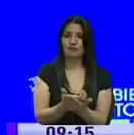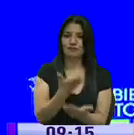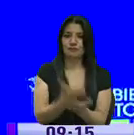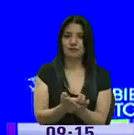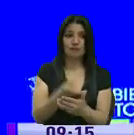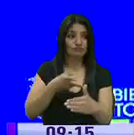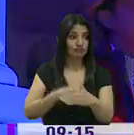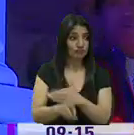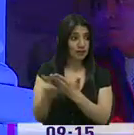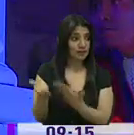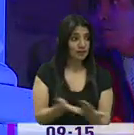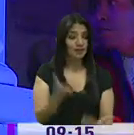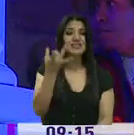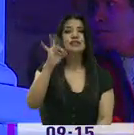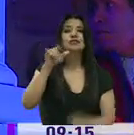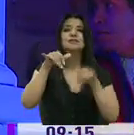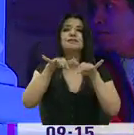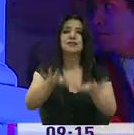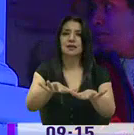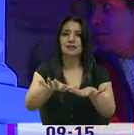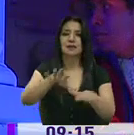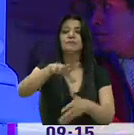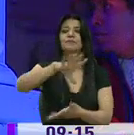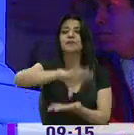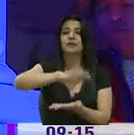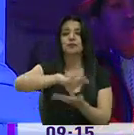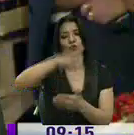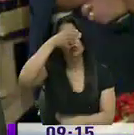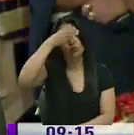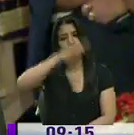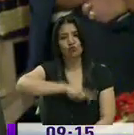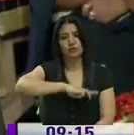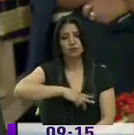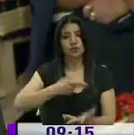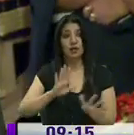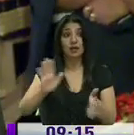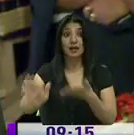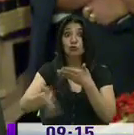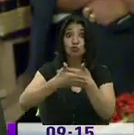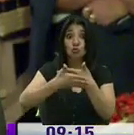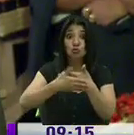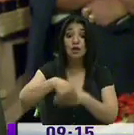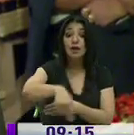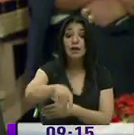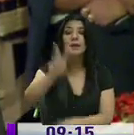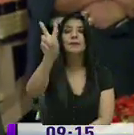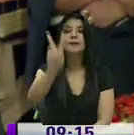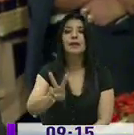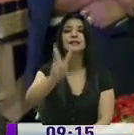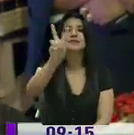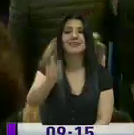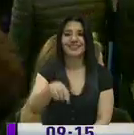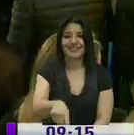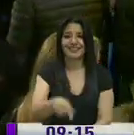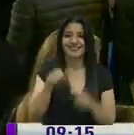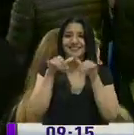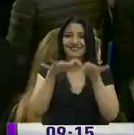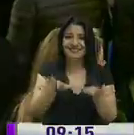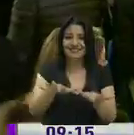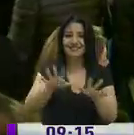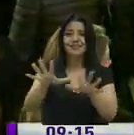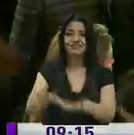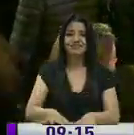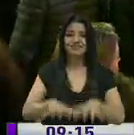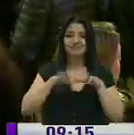del evento fue este 18 de septiembre en el centro cultural metropolitano la clausura del mismo será el viernes 20 del mismo mes en el centro de convenciones